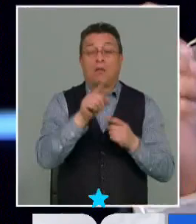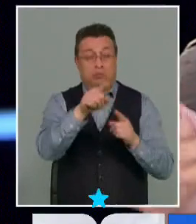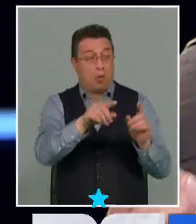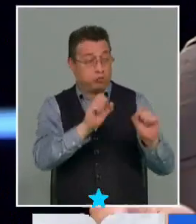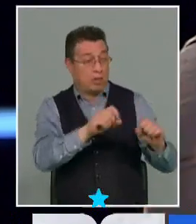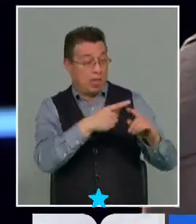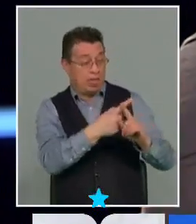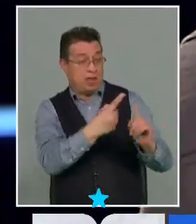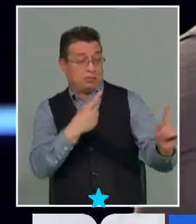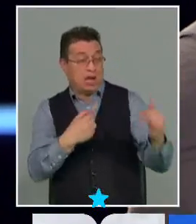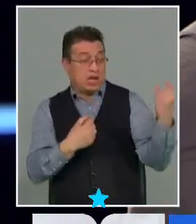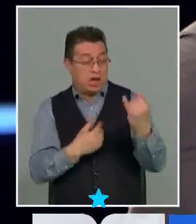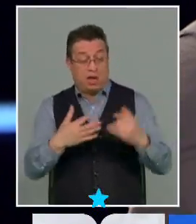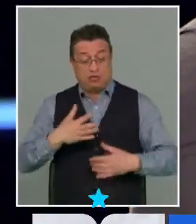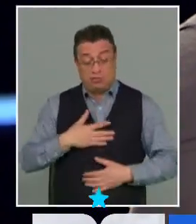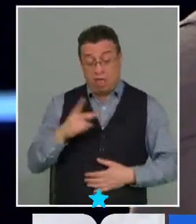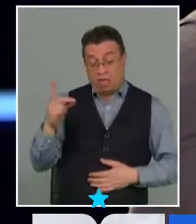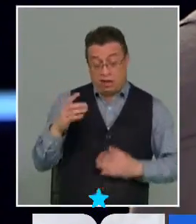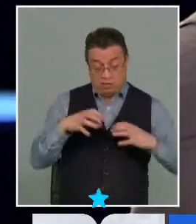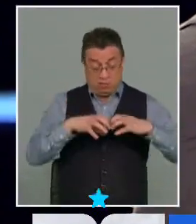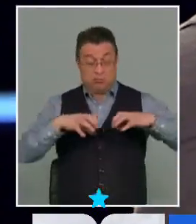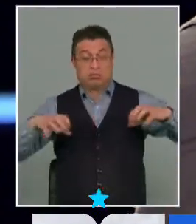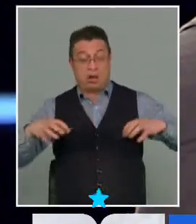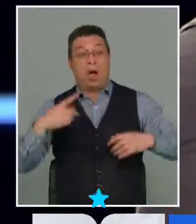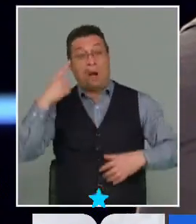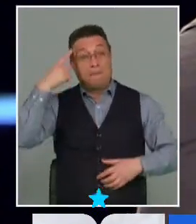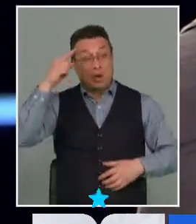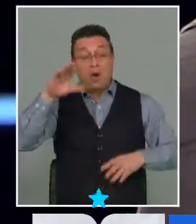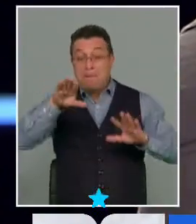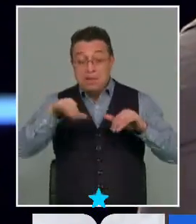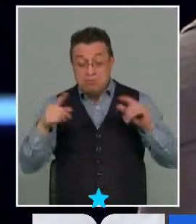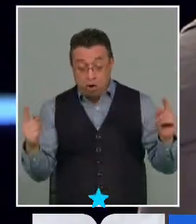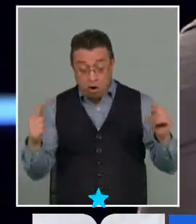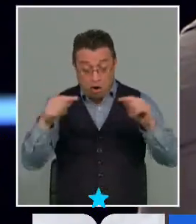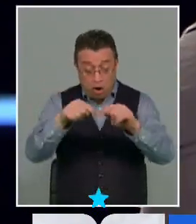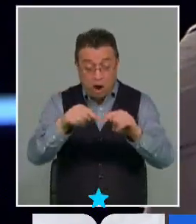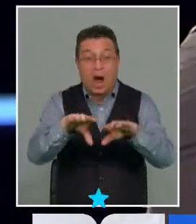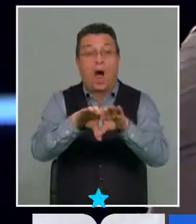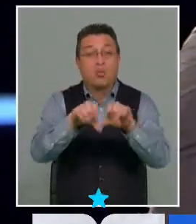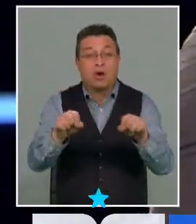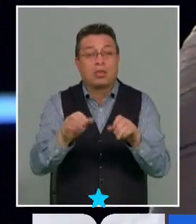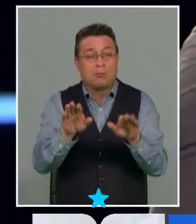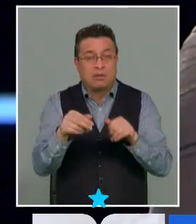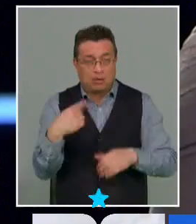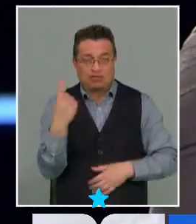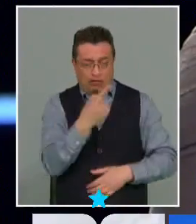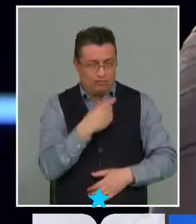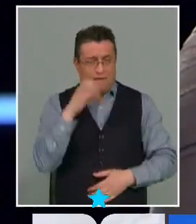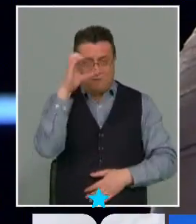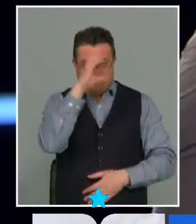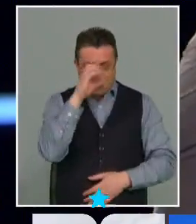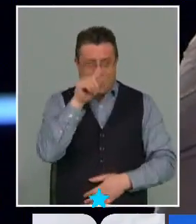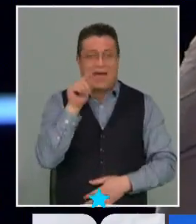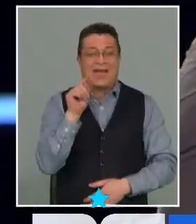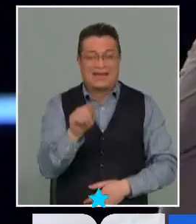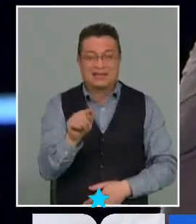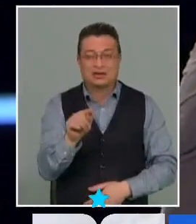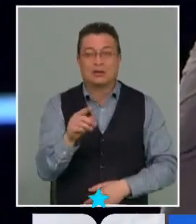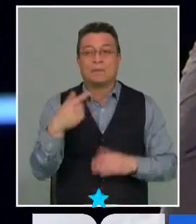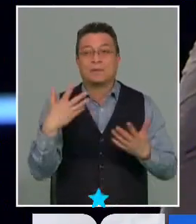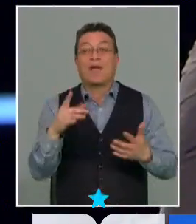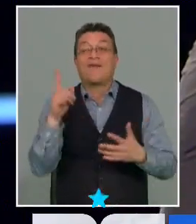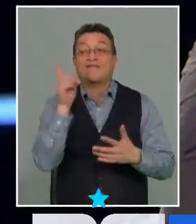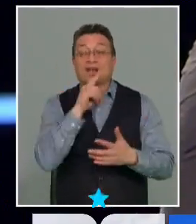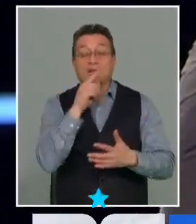estar en una vereda quizás más a la izquierda yo un poco más a la derecha pero siempre yo creo que vamos a llegar a un punto de acuerdo y eso es lo que nosotros estamos buscando y cuando digo que